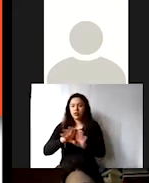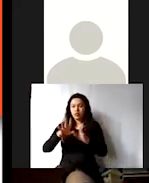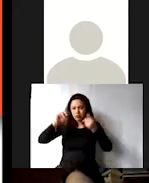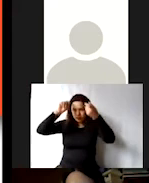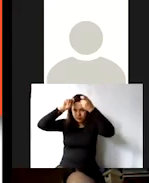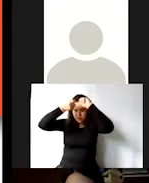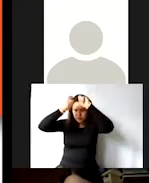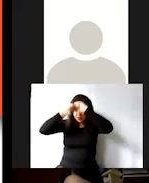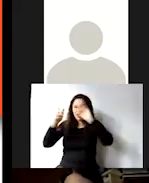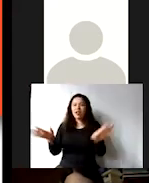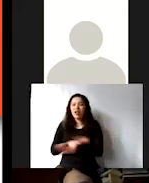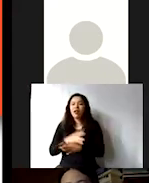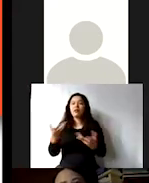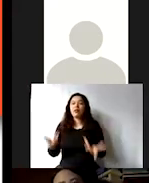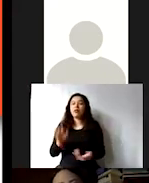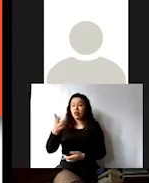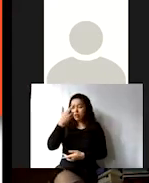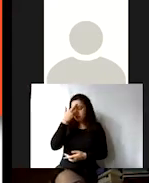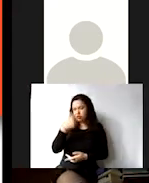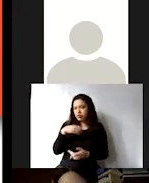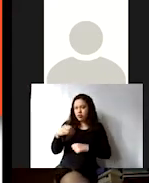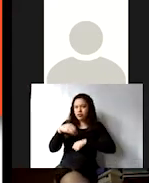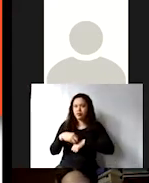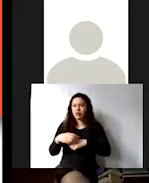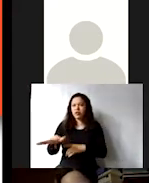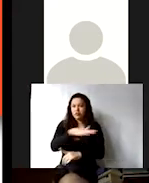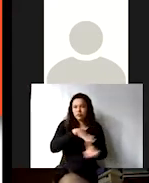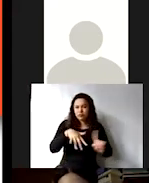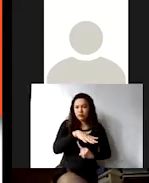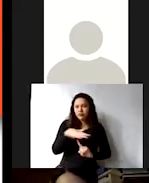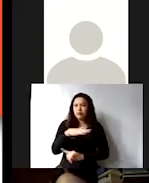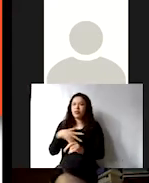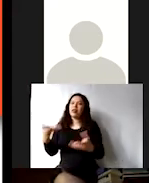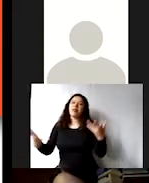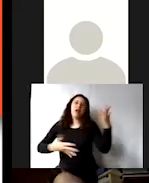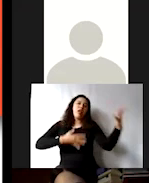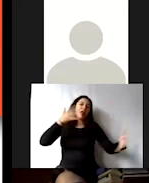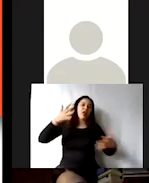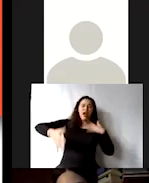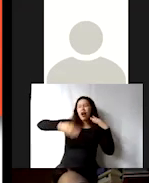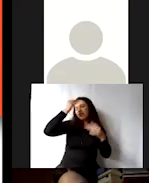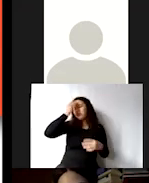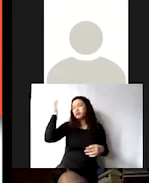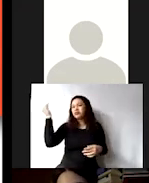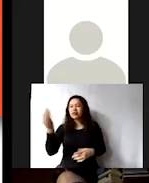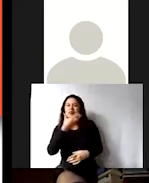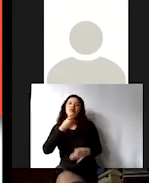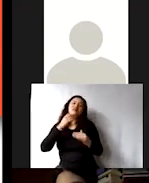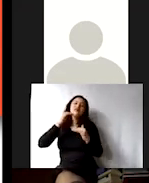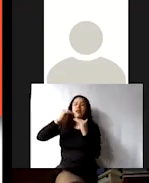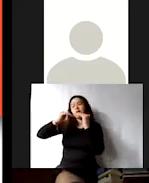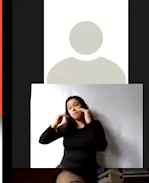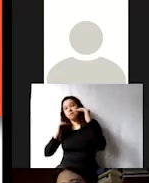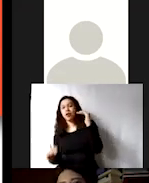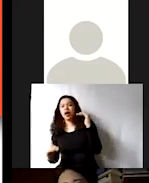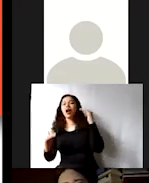¿no? También por eso, si se recordarán, les puse escenarios apocalípticos de cambio climático y de desigualdad al inicio, es precisamente